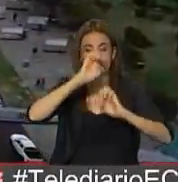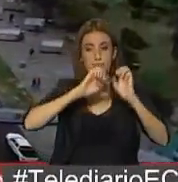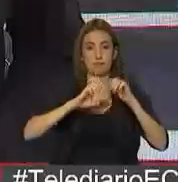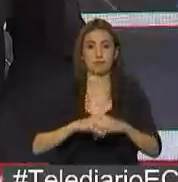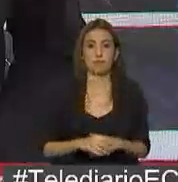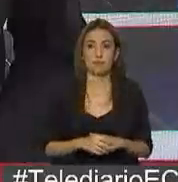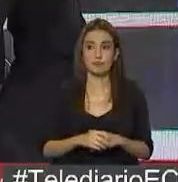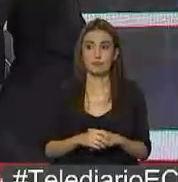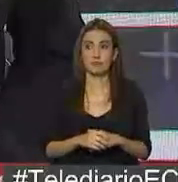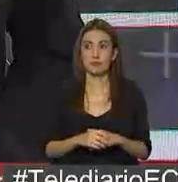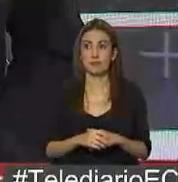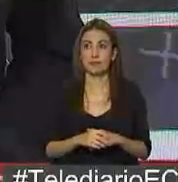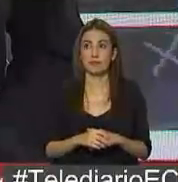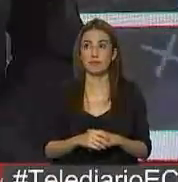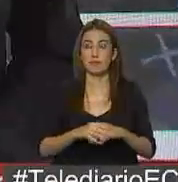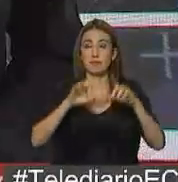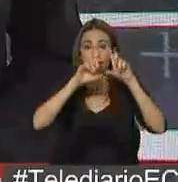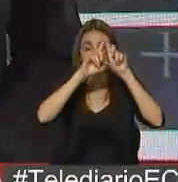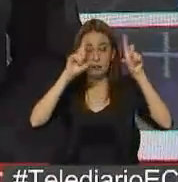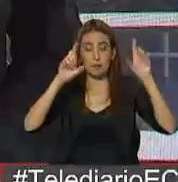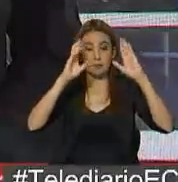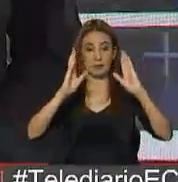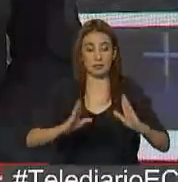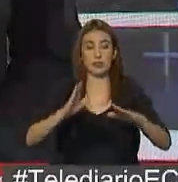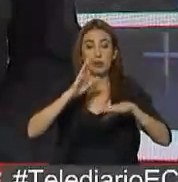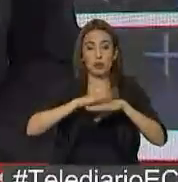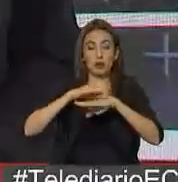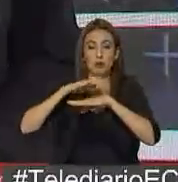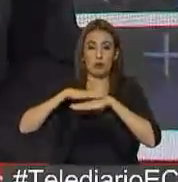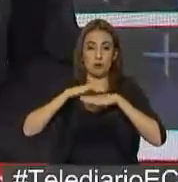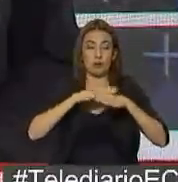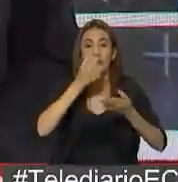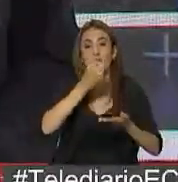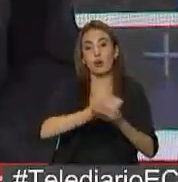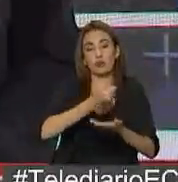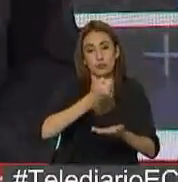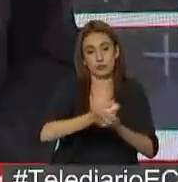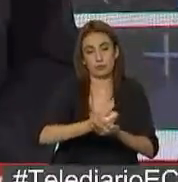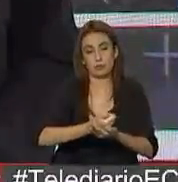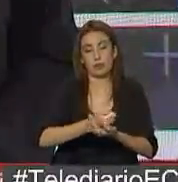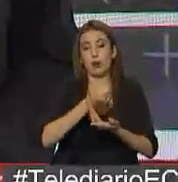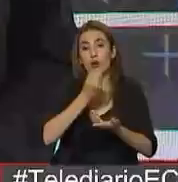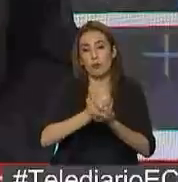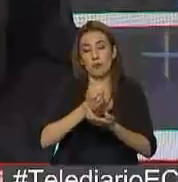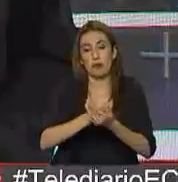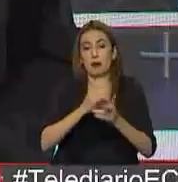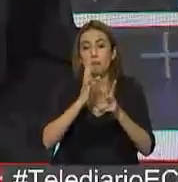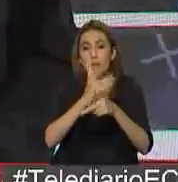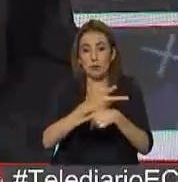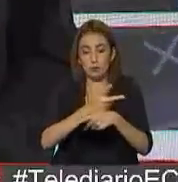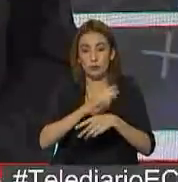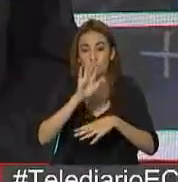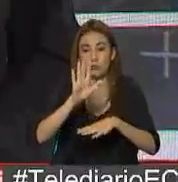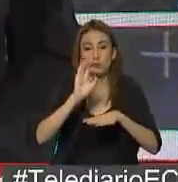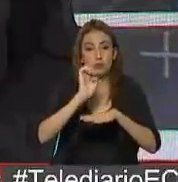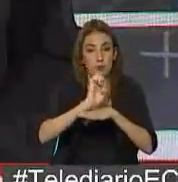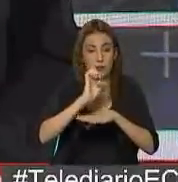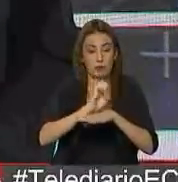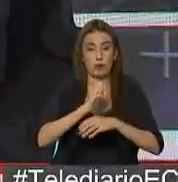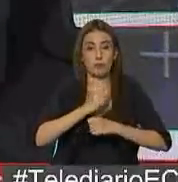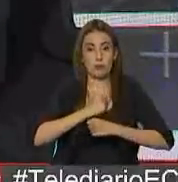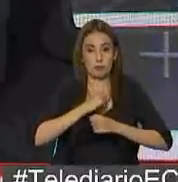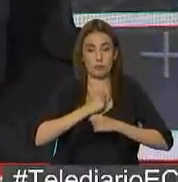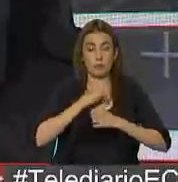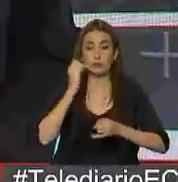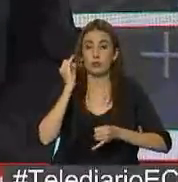TV. Empresarios ecuatorianos hacen un llamado a consumir productos nacionales con el objetivo de que se mantengan los empleos. Las pérdidas